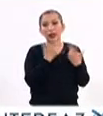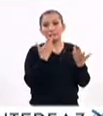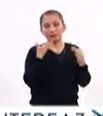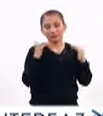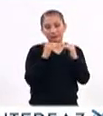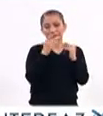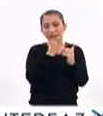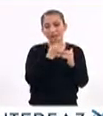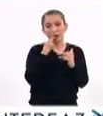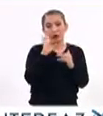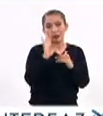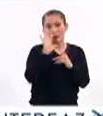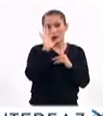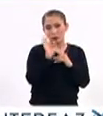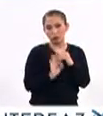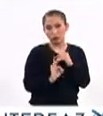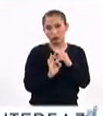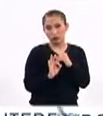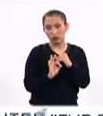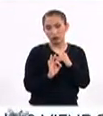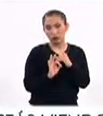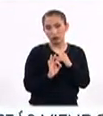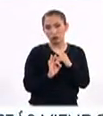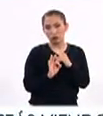la paridad de género con un 45%.